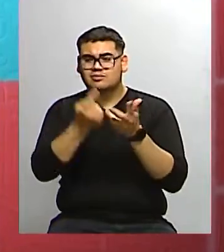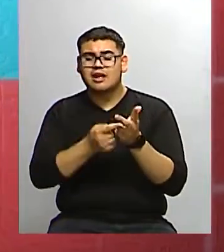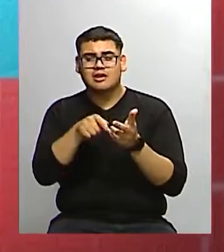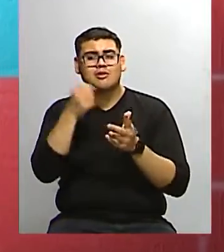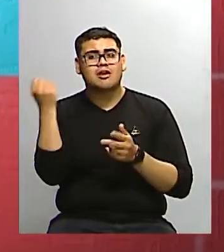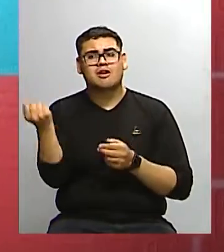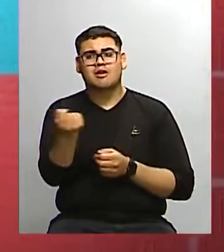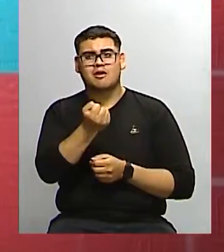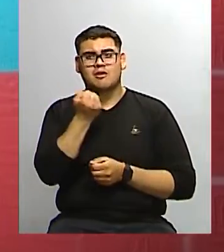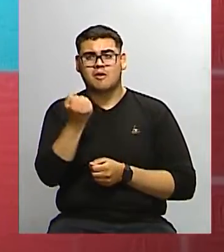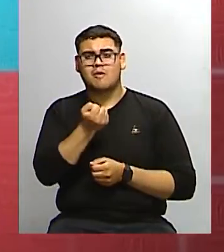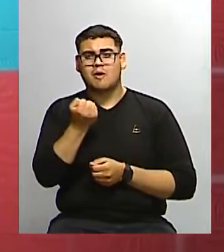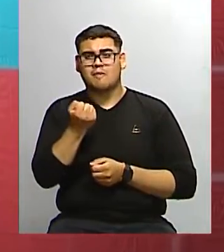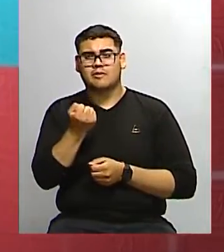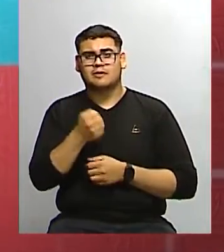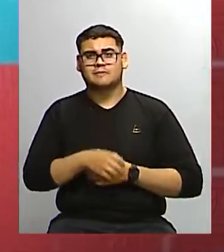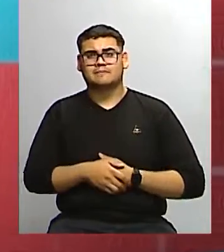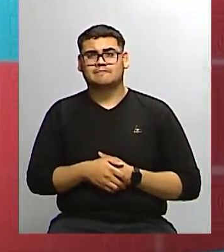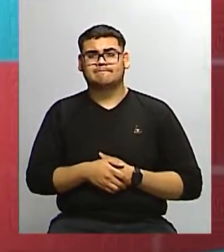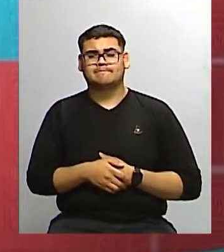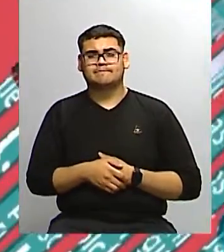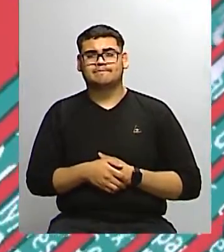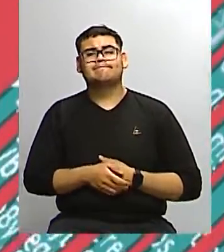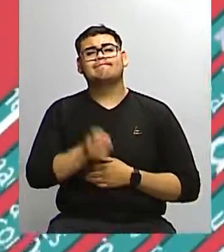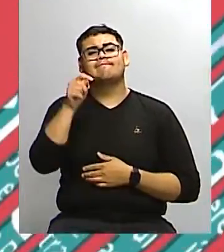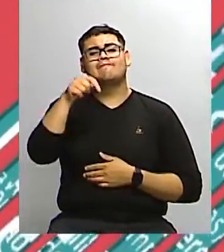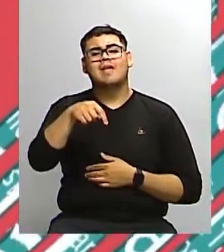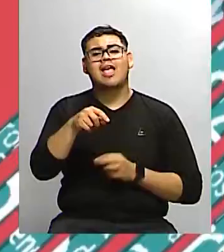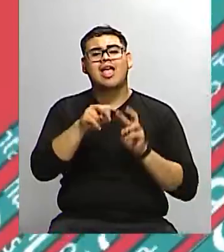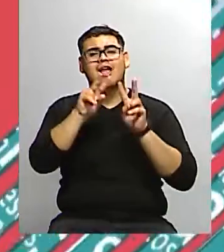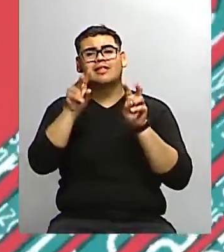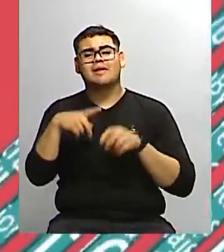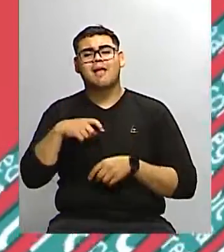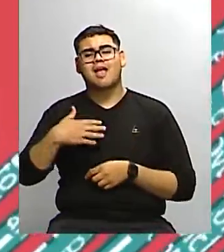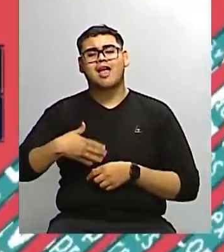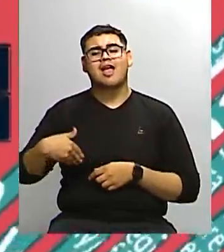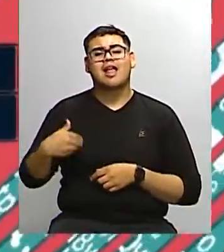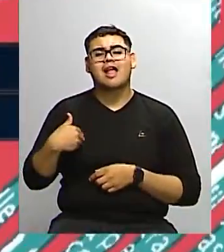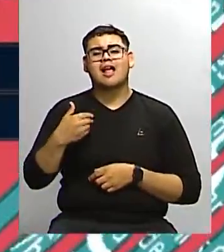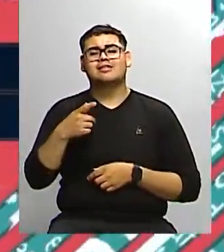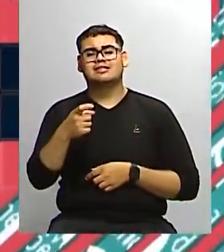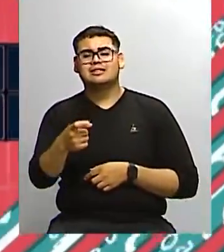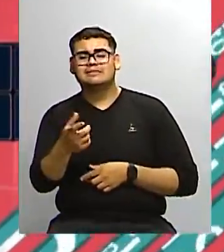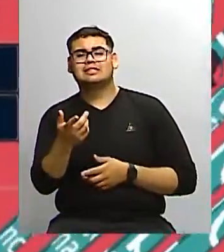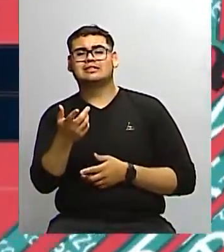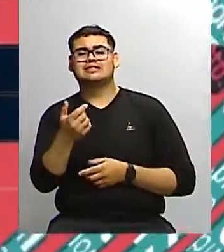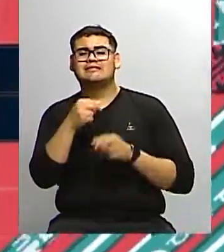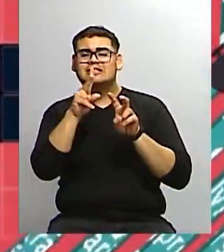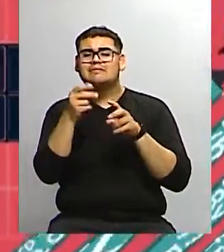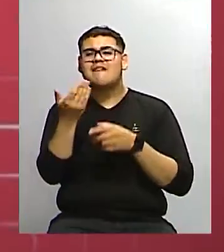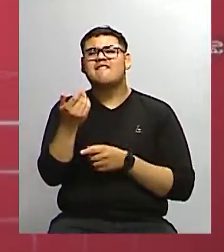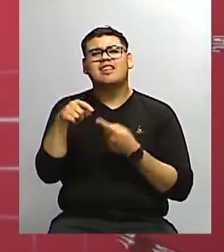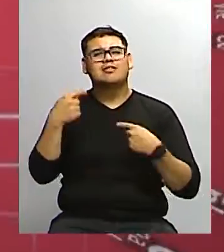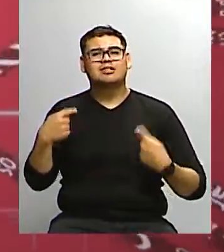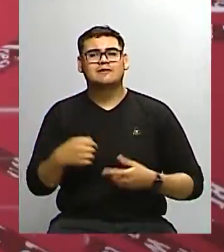digo, para a la hora de tener el conocimiento. ¿Qué falta en cuanto a este tema y que hay que mejorar? Esto ya de alguna manera el